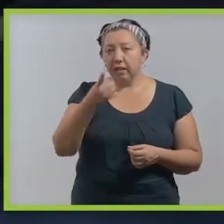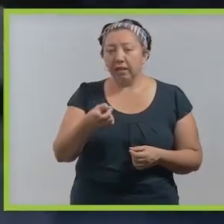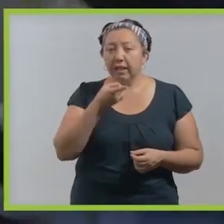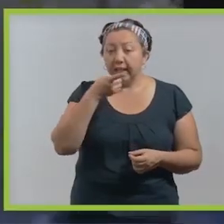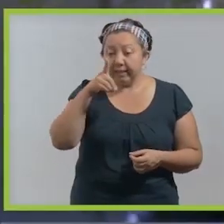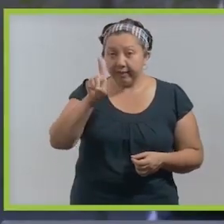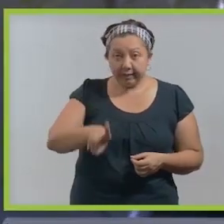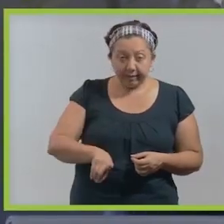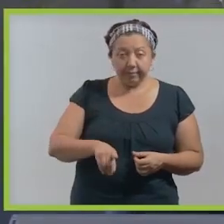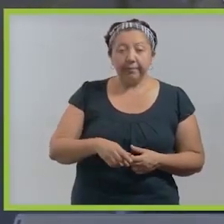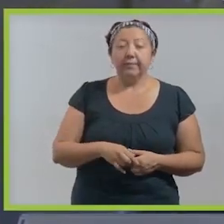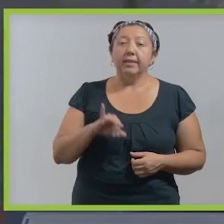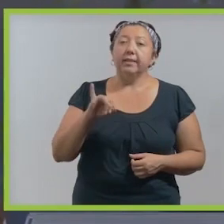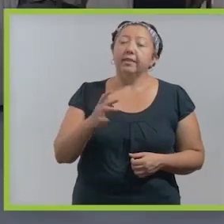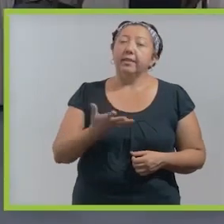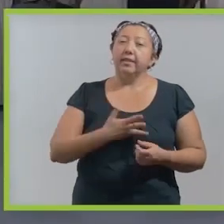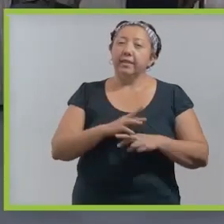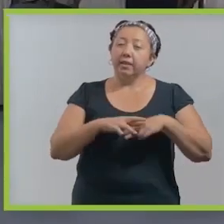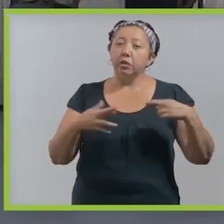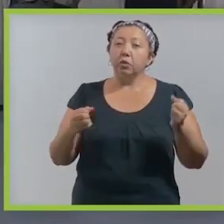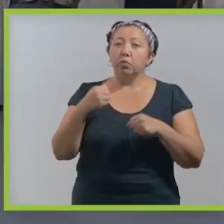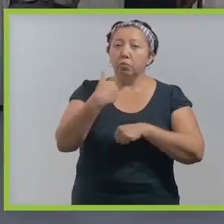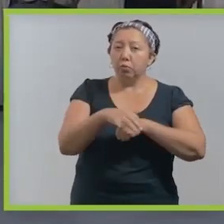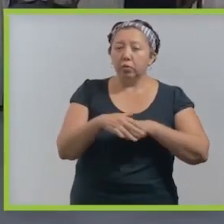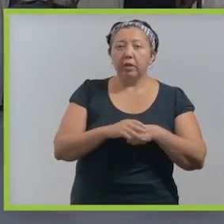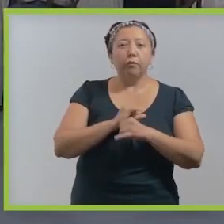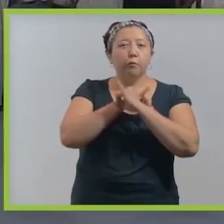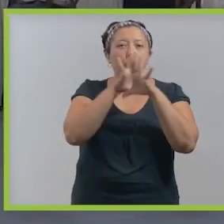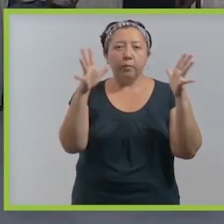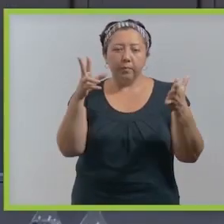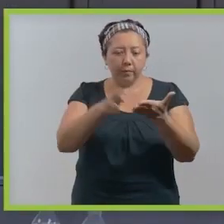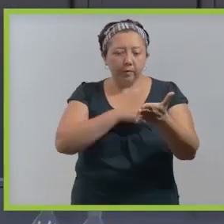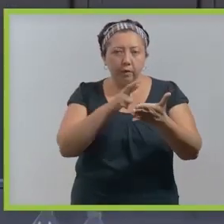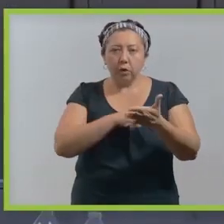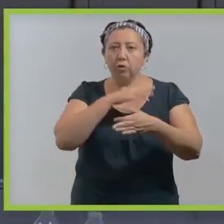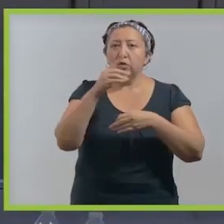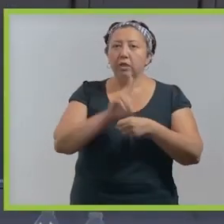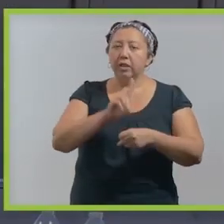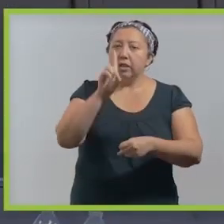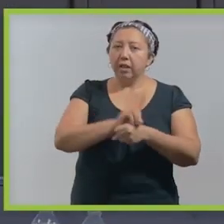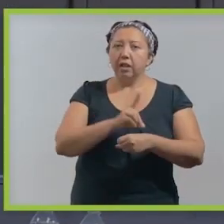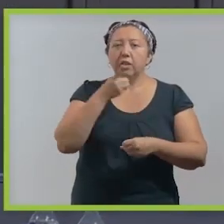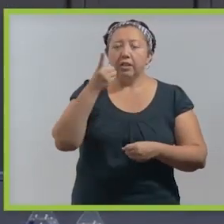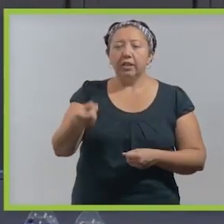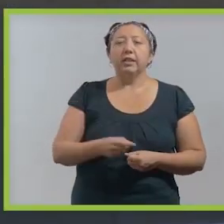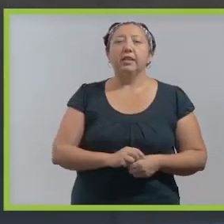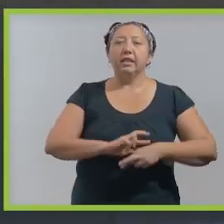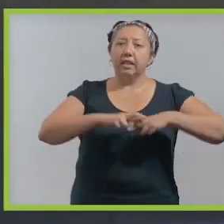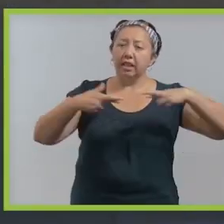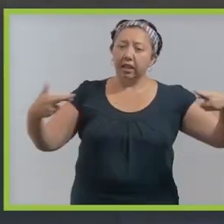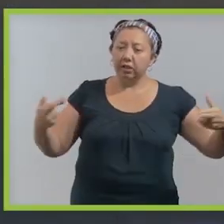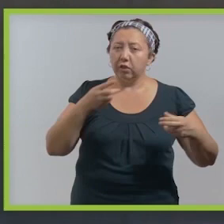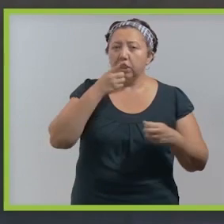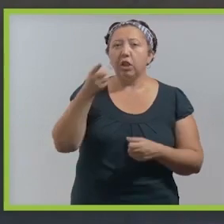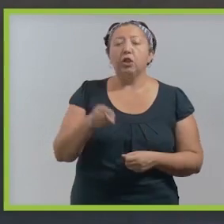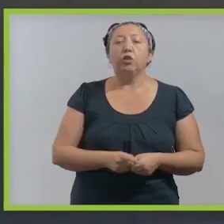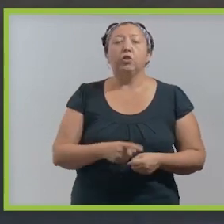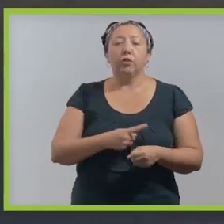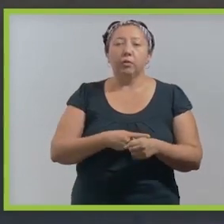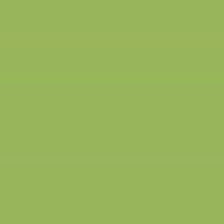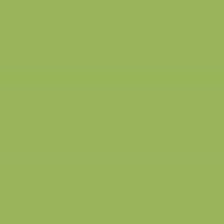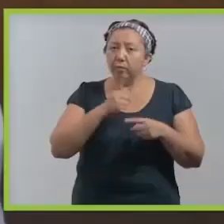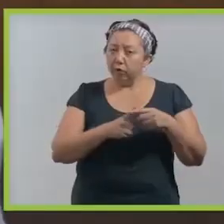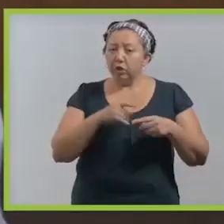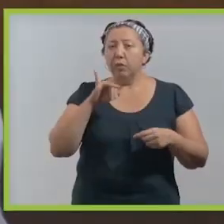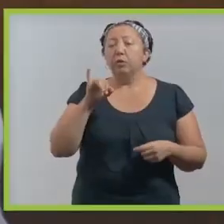pues tomar decisiones que tienen que ver con cifras, con datos que revisamos todos los días, que tiene que ver con las tasas de incidencia de los casos